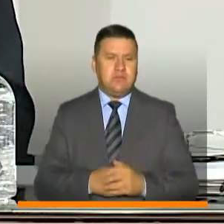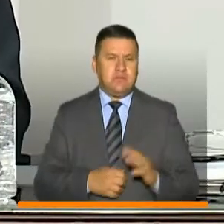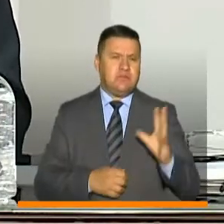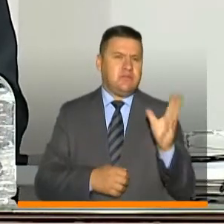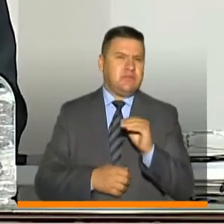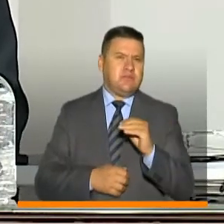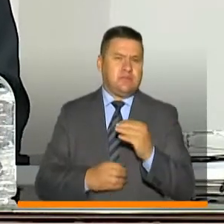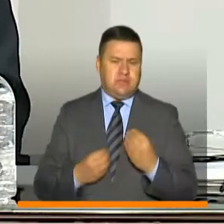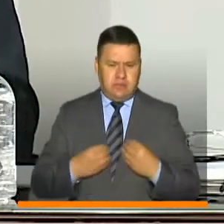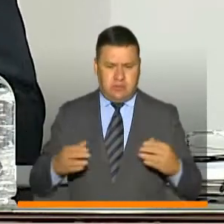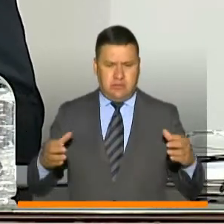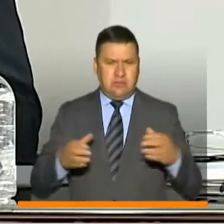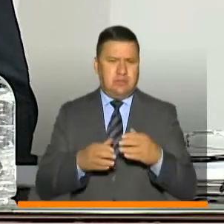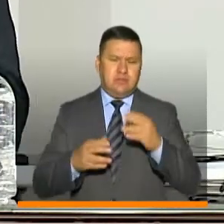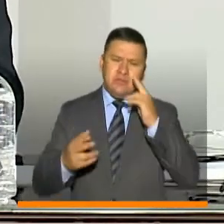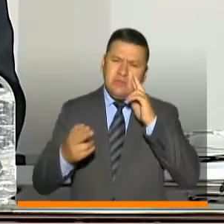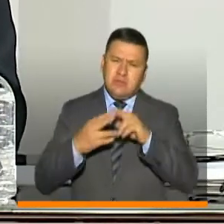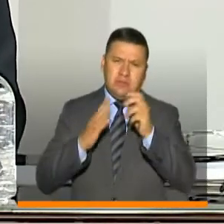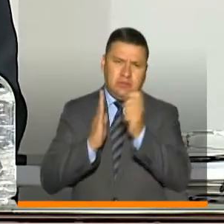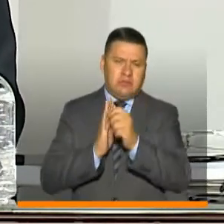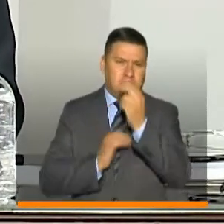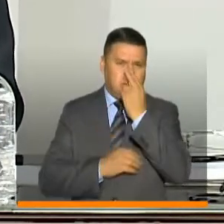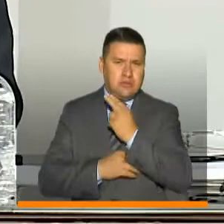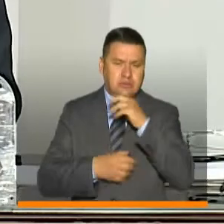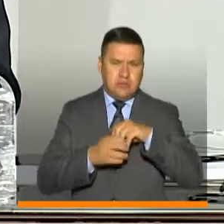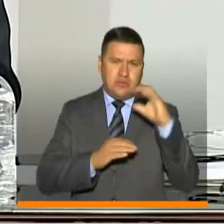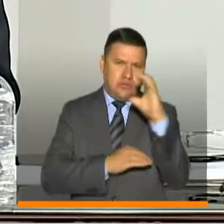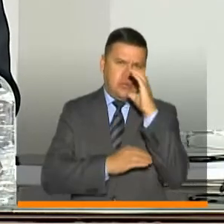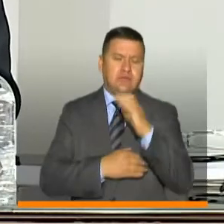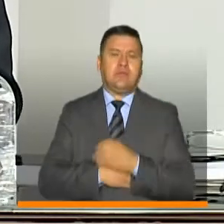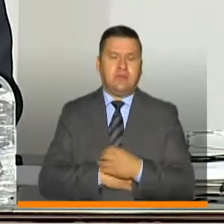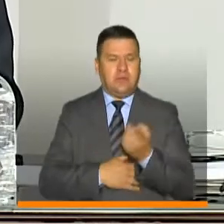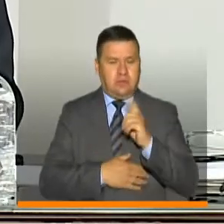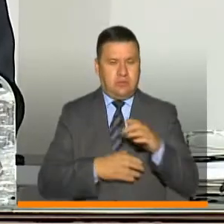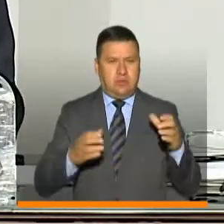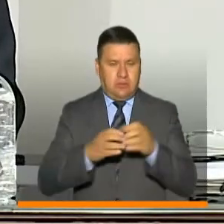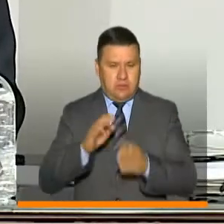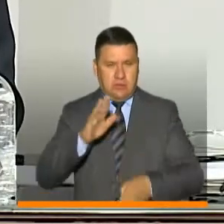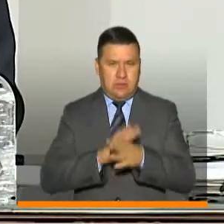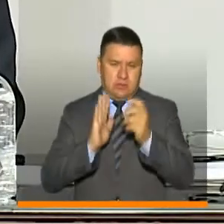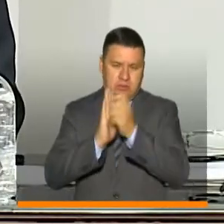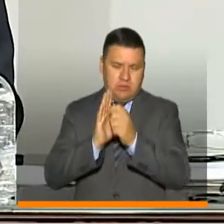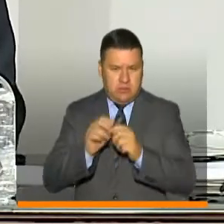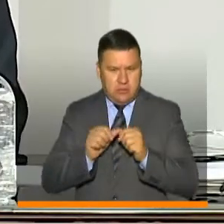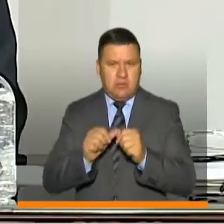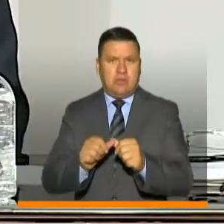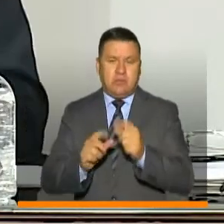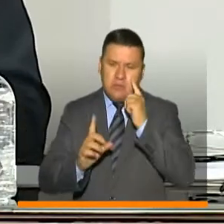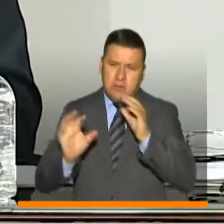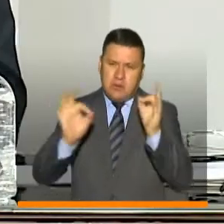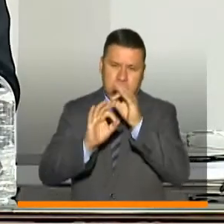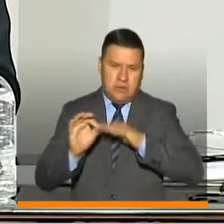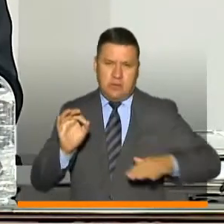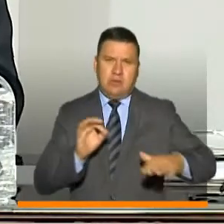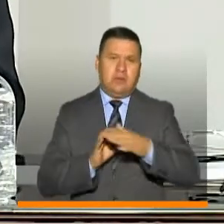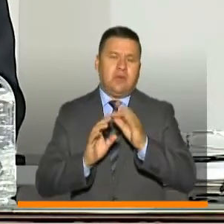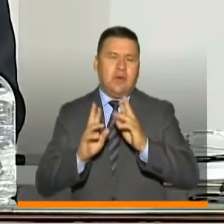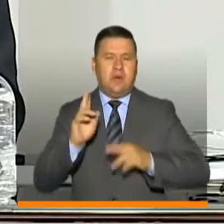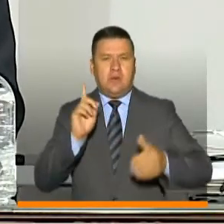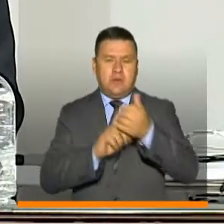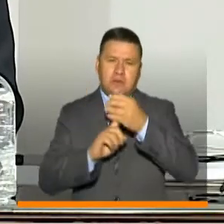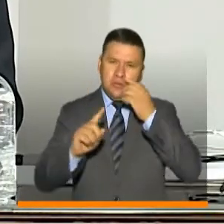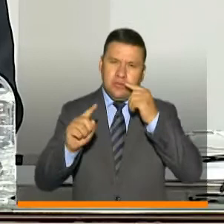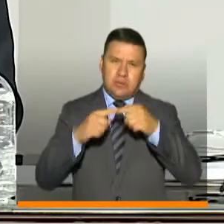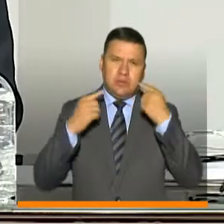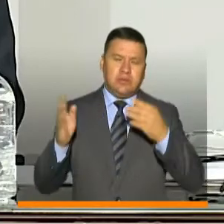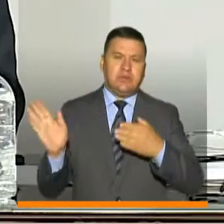todos los habitantes, conocida como Compromiso por Colombia, también sigue manteniendo el enfoque en lograr las metas